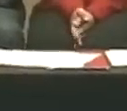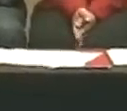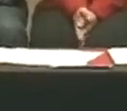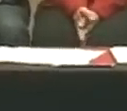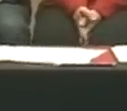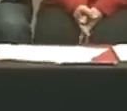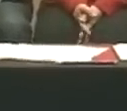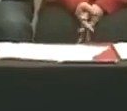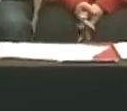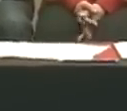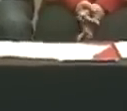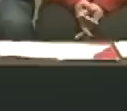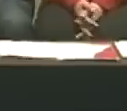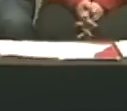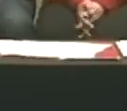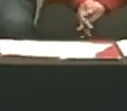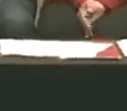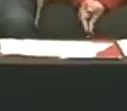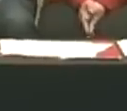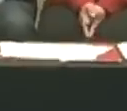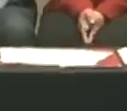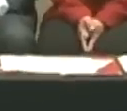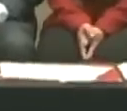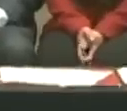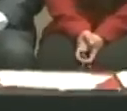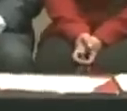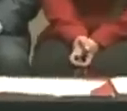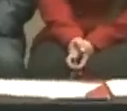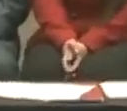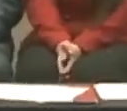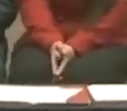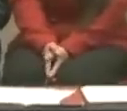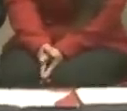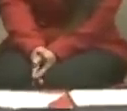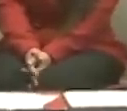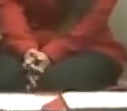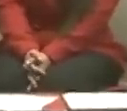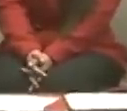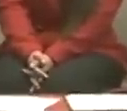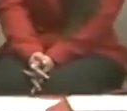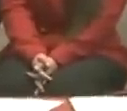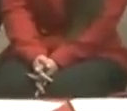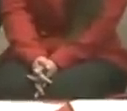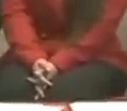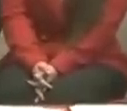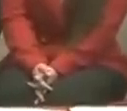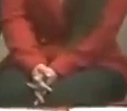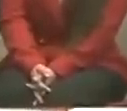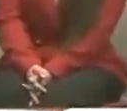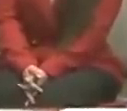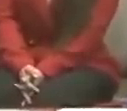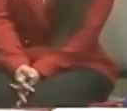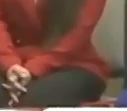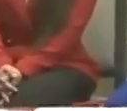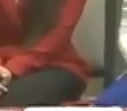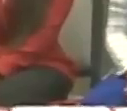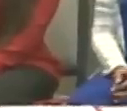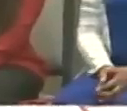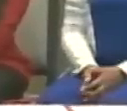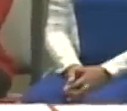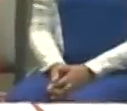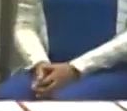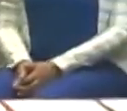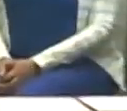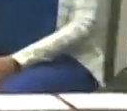negociador Dagny Langer al leer el comunicado que contiene la hoja de ruta para la implementación de este segundo